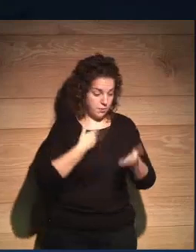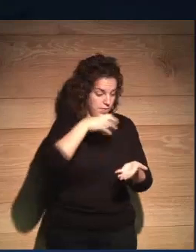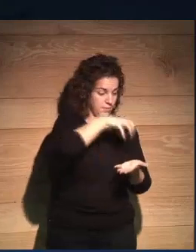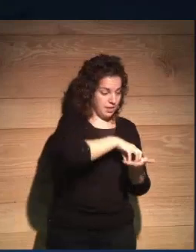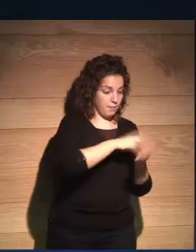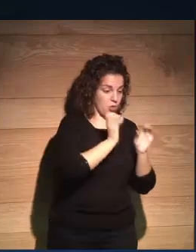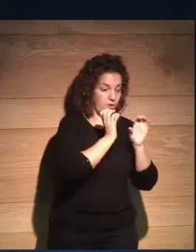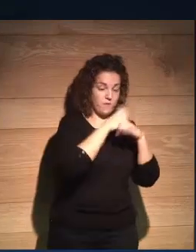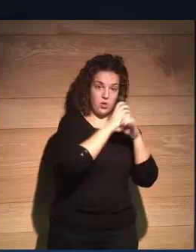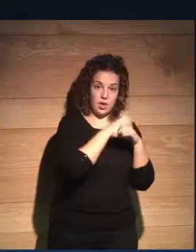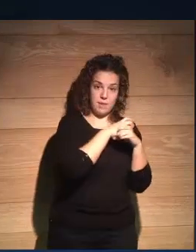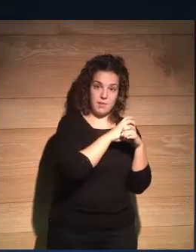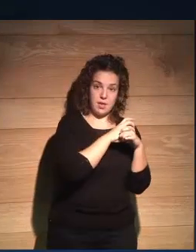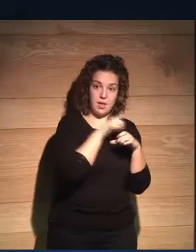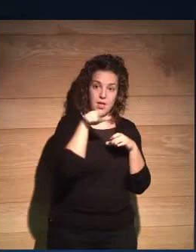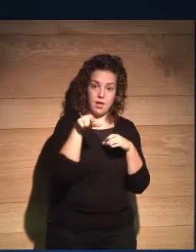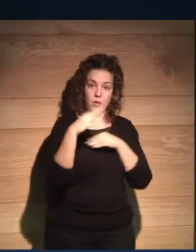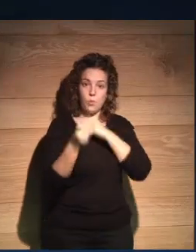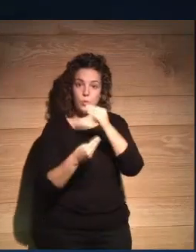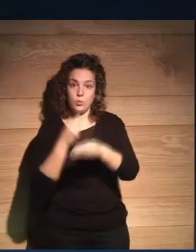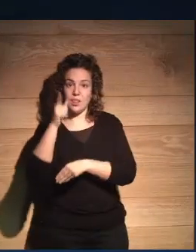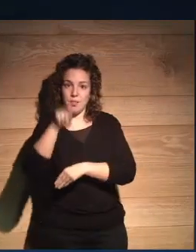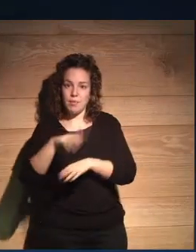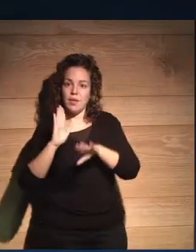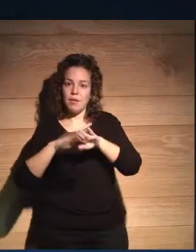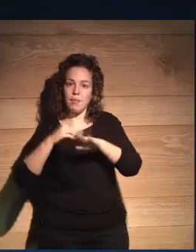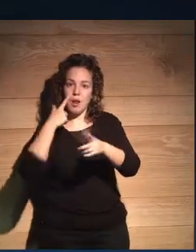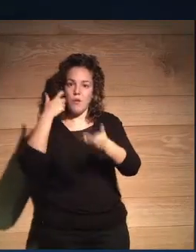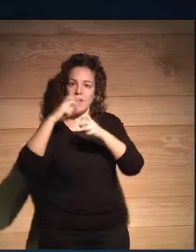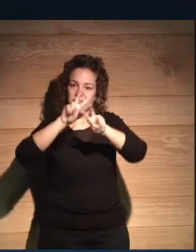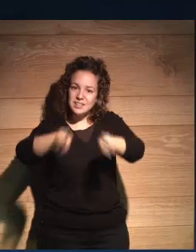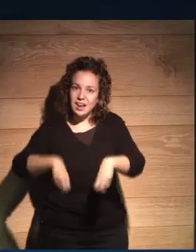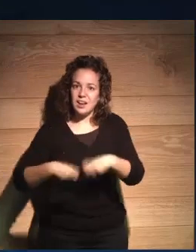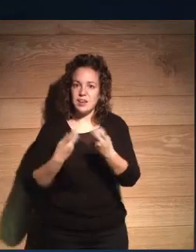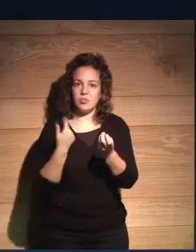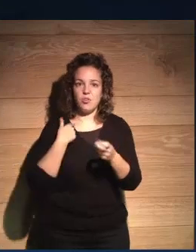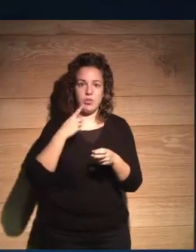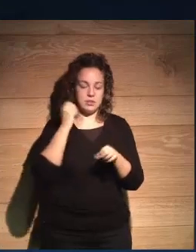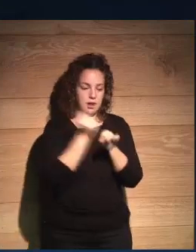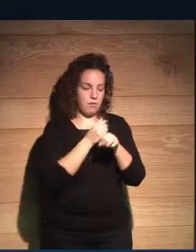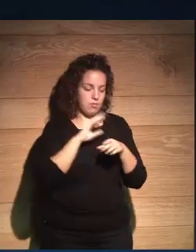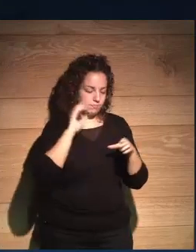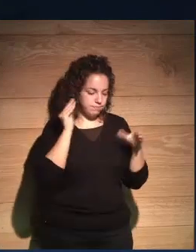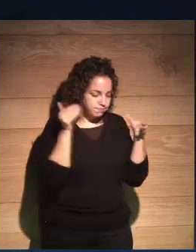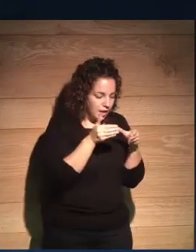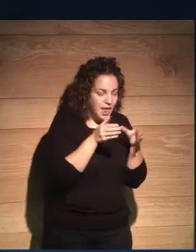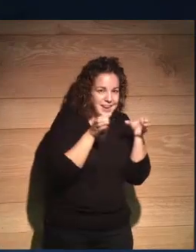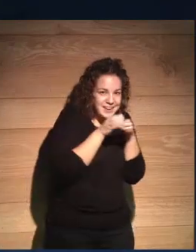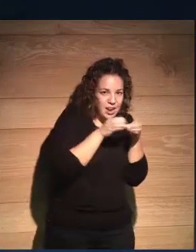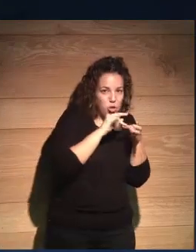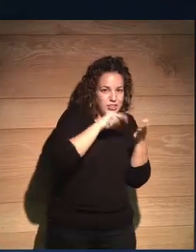de bioquímica, lo utilizan allí para restaurar obras de arte. Yo trabajo en nanotecnología y ellos